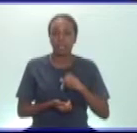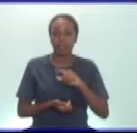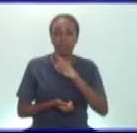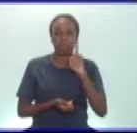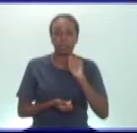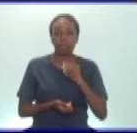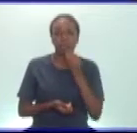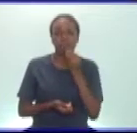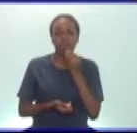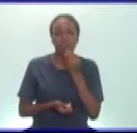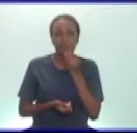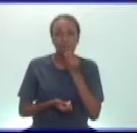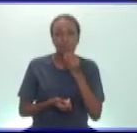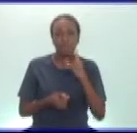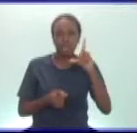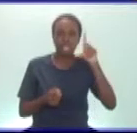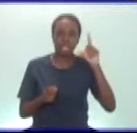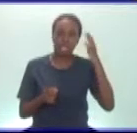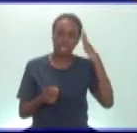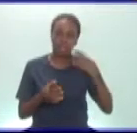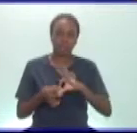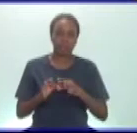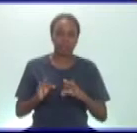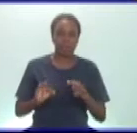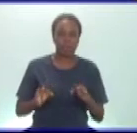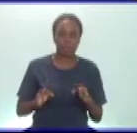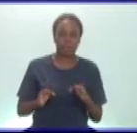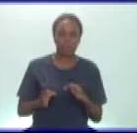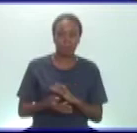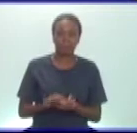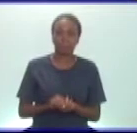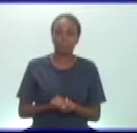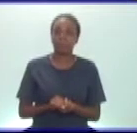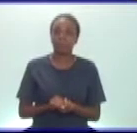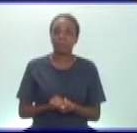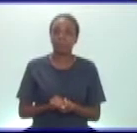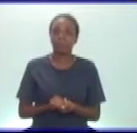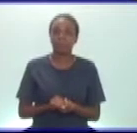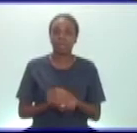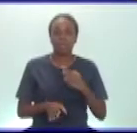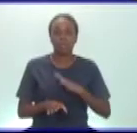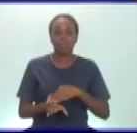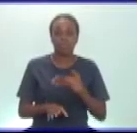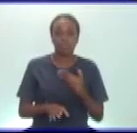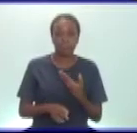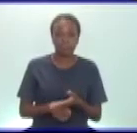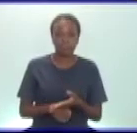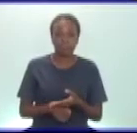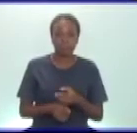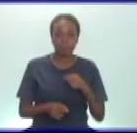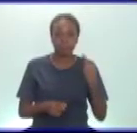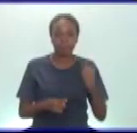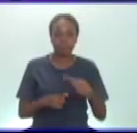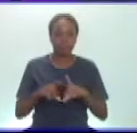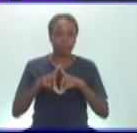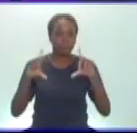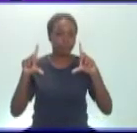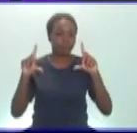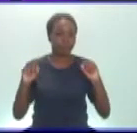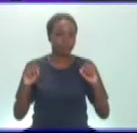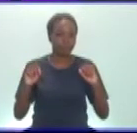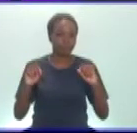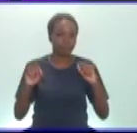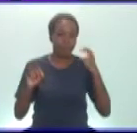pregunta de literatura. Por tanto, después pasamos entonces a el texto. Toda prueba de